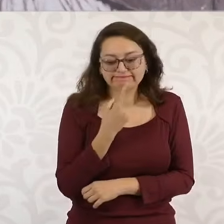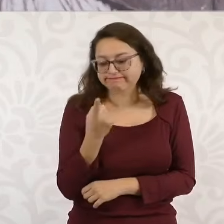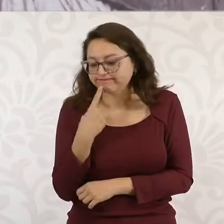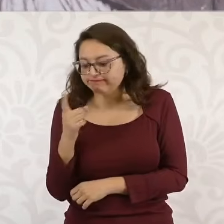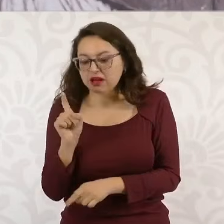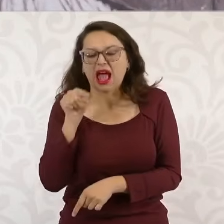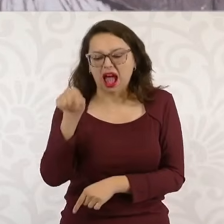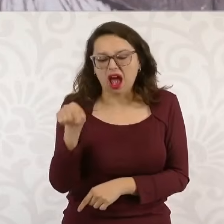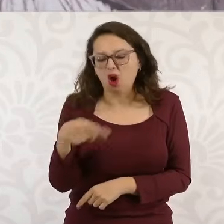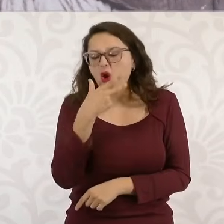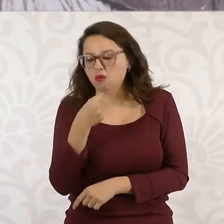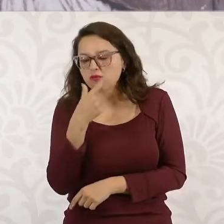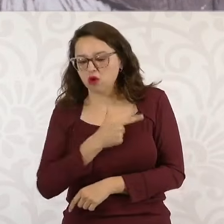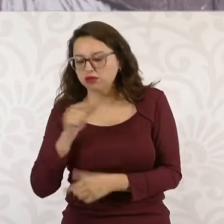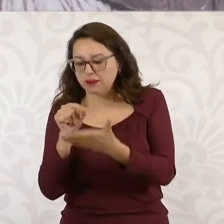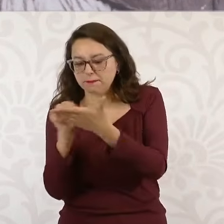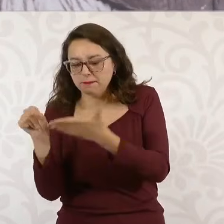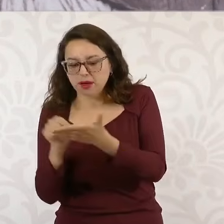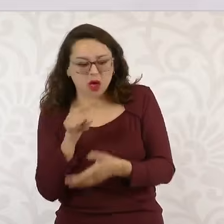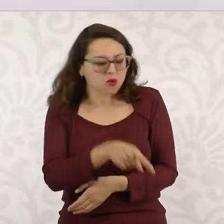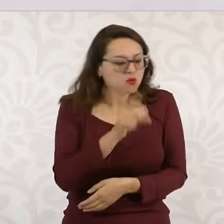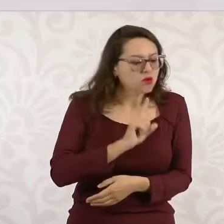por este hombre y por esta mujer.